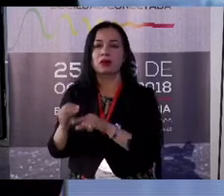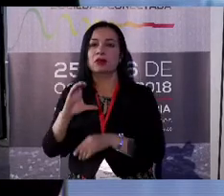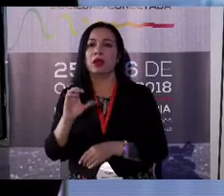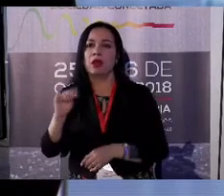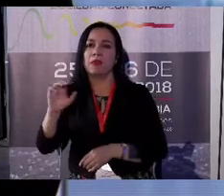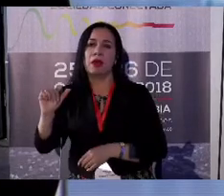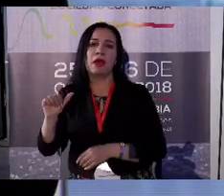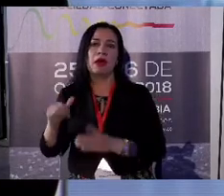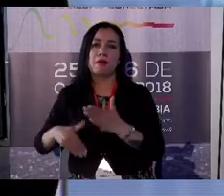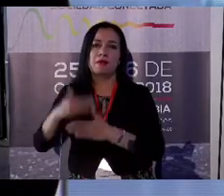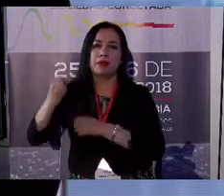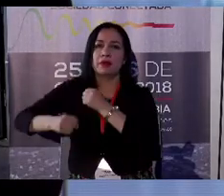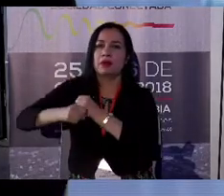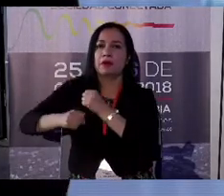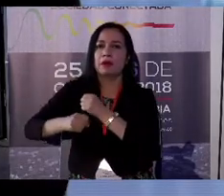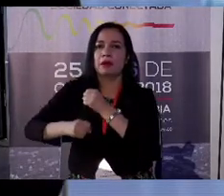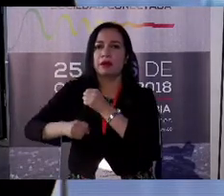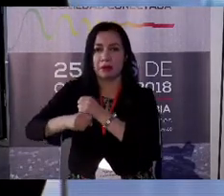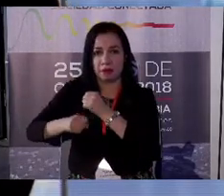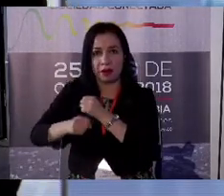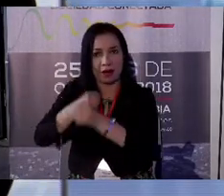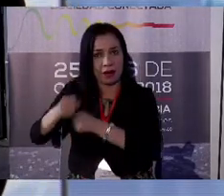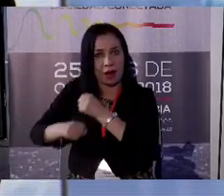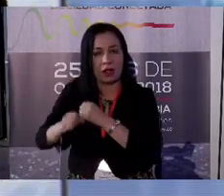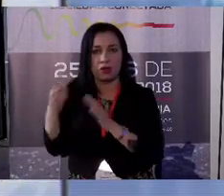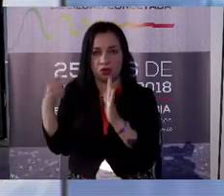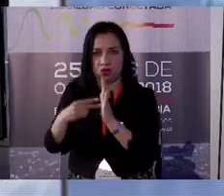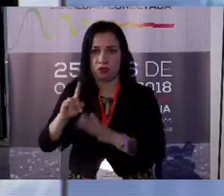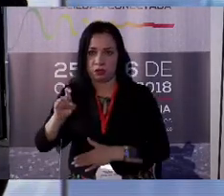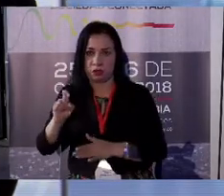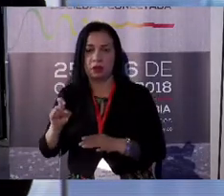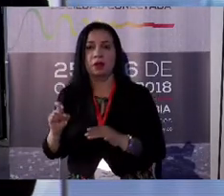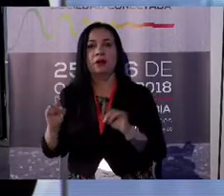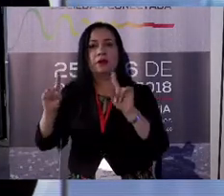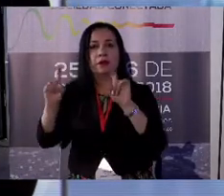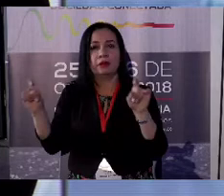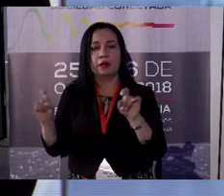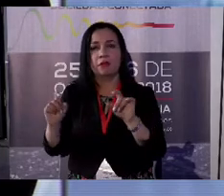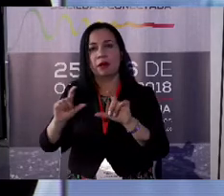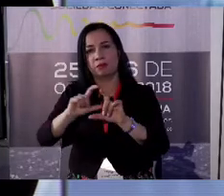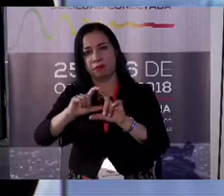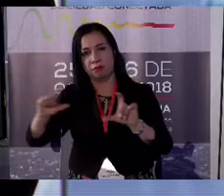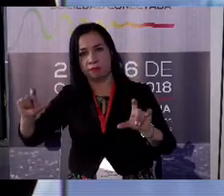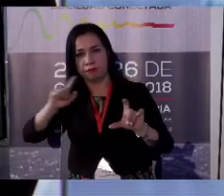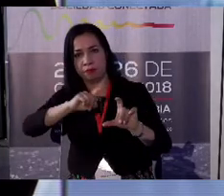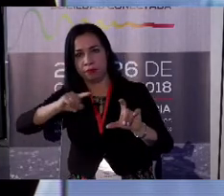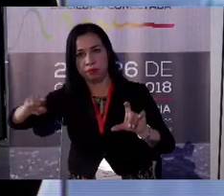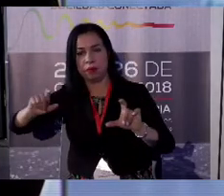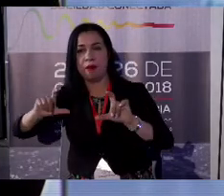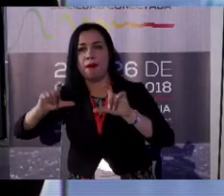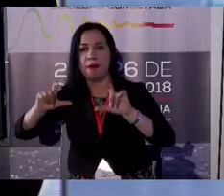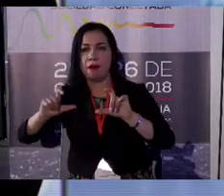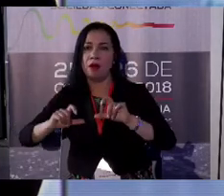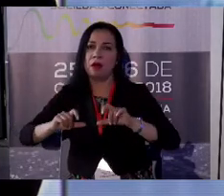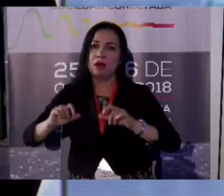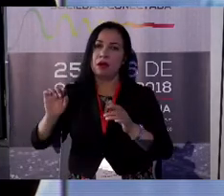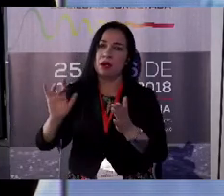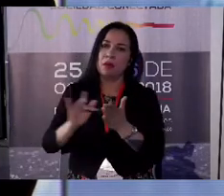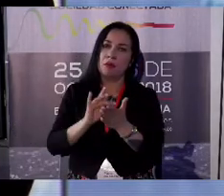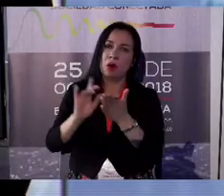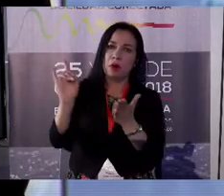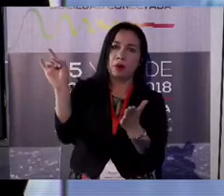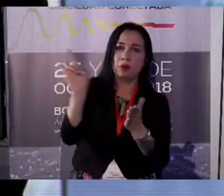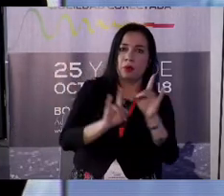desde 2006, en temas de banda ancha móvil espectro en países en desarrollo basado en Latinoamérica. Con